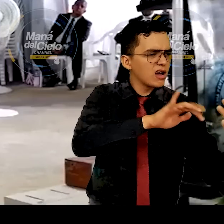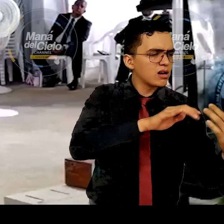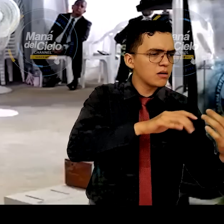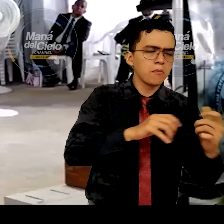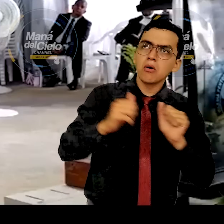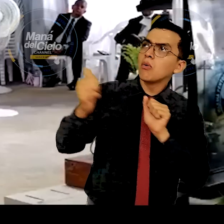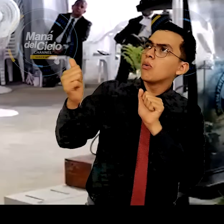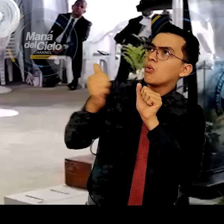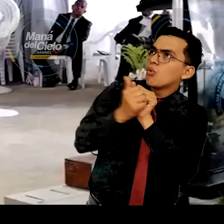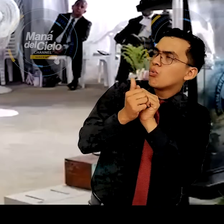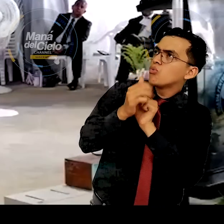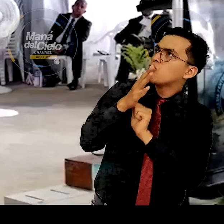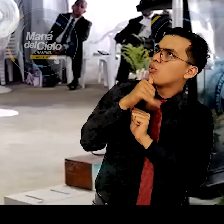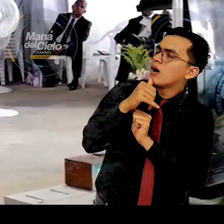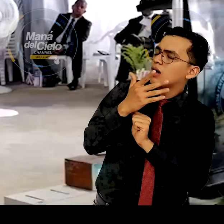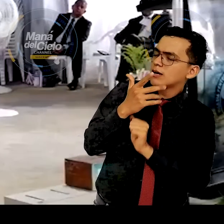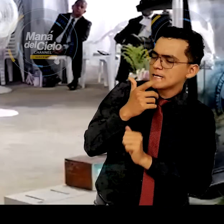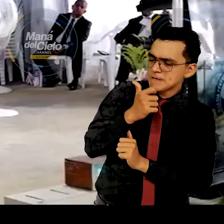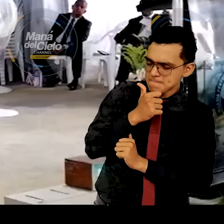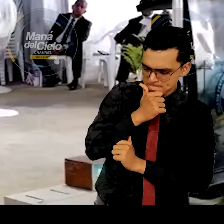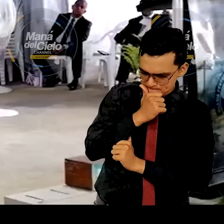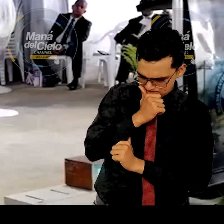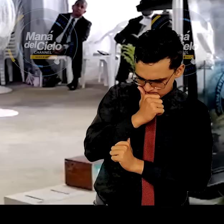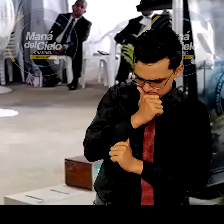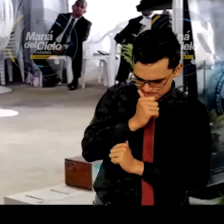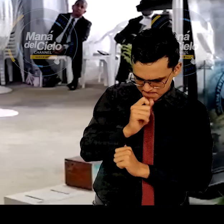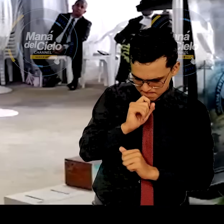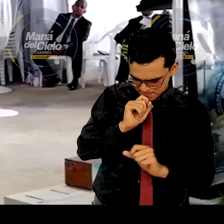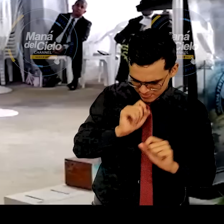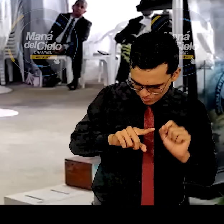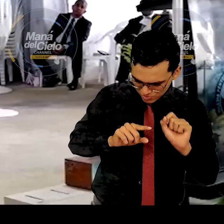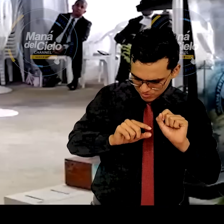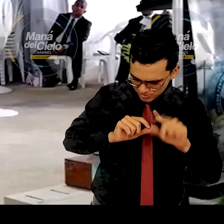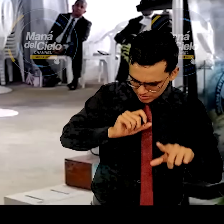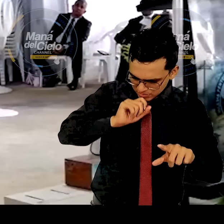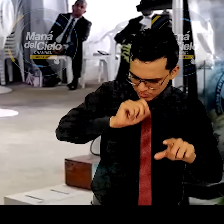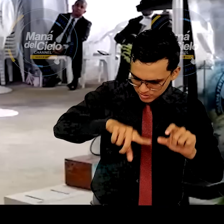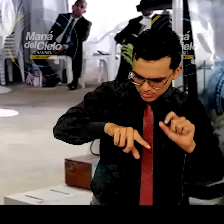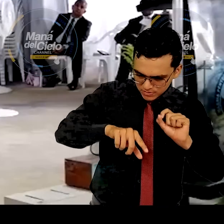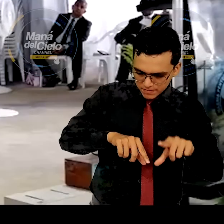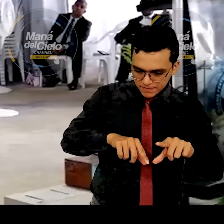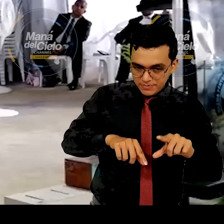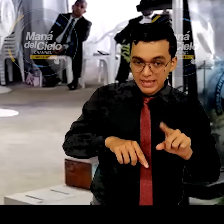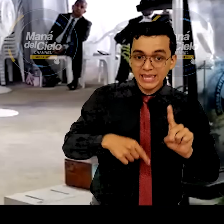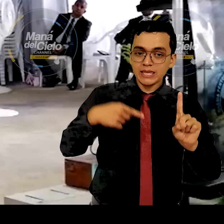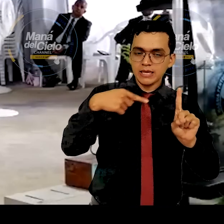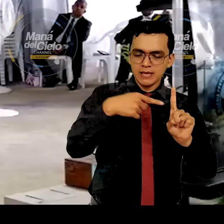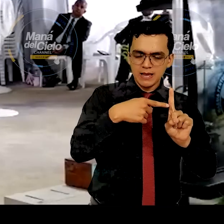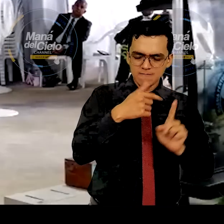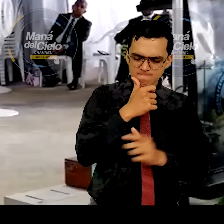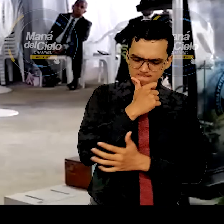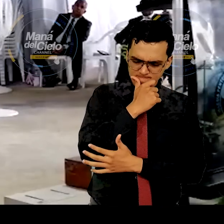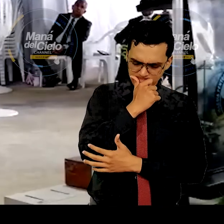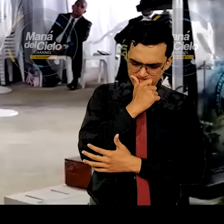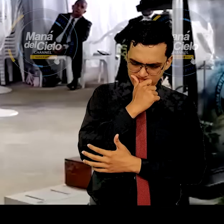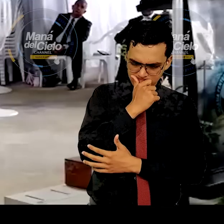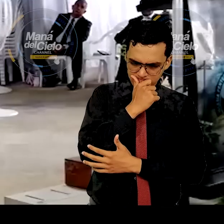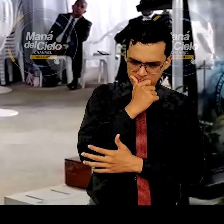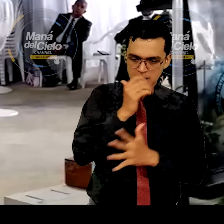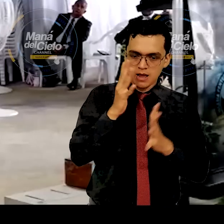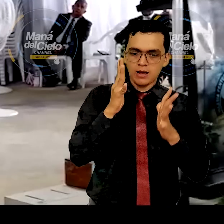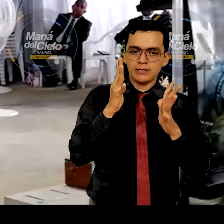Esas preguntas surgen en los cristianos. Pero el salmista reacciona. Y él